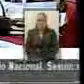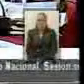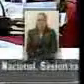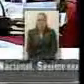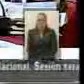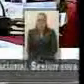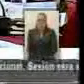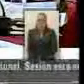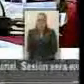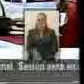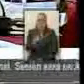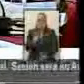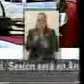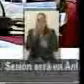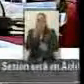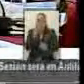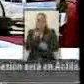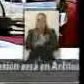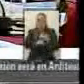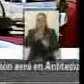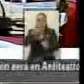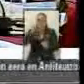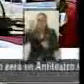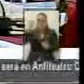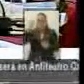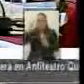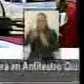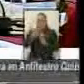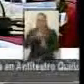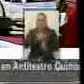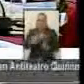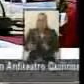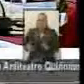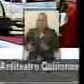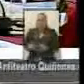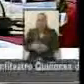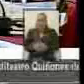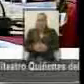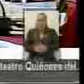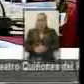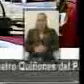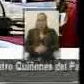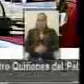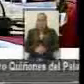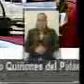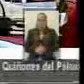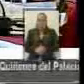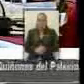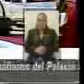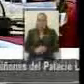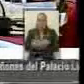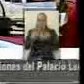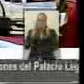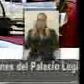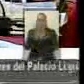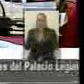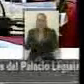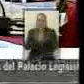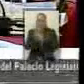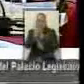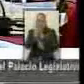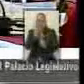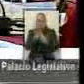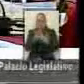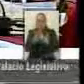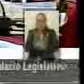diciendo nada raro. Pero mire el año 2005, presidente, y por favor le pido al señor Castillo que se me pueda atender, no sé si las cifras no sean muy